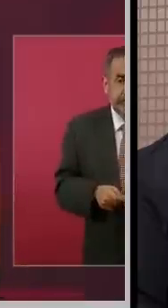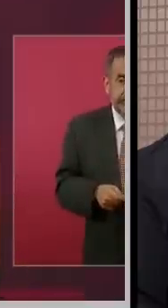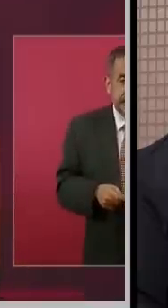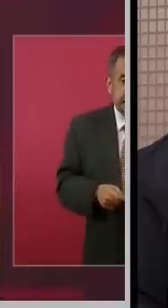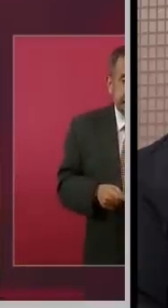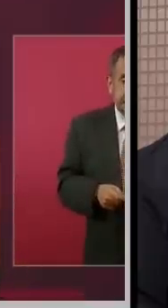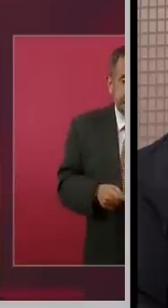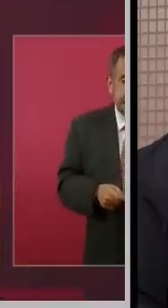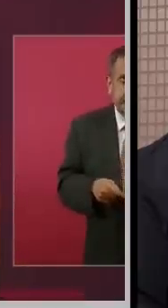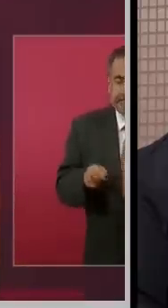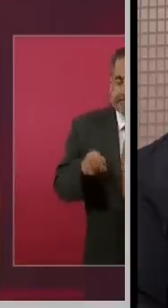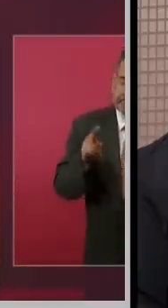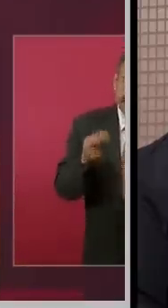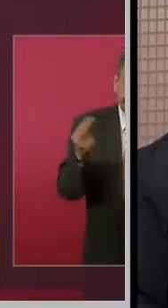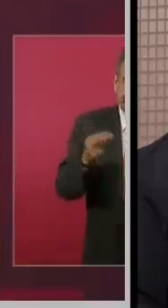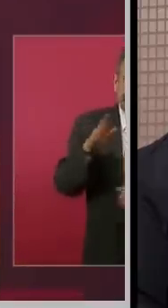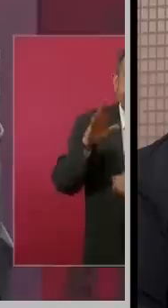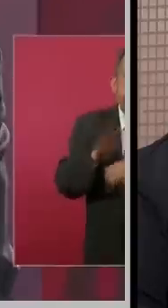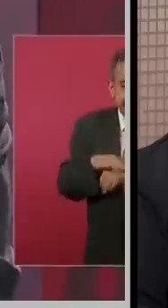se necesita pues